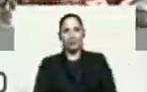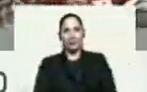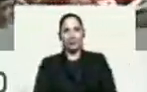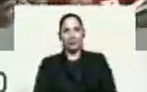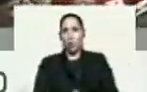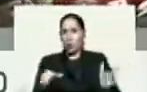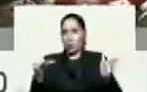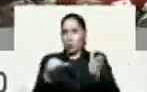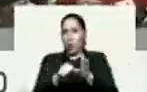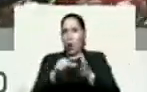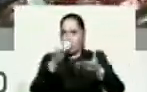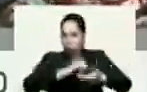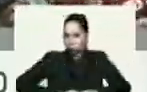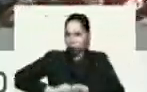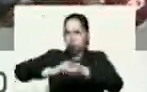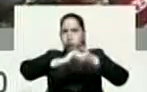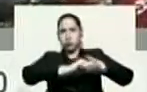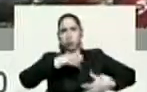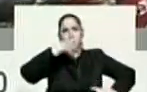¿Dónde está Trujillo?